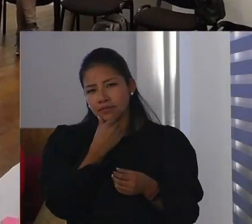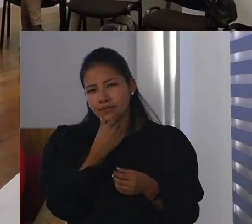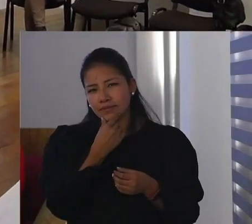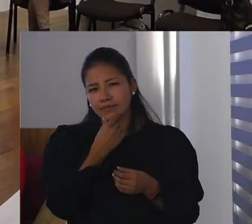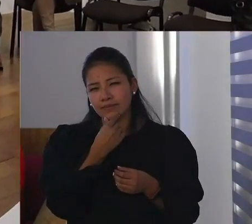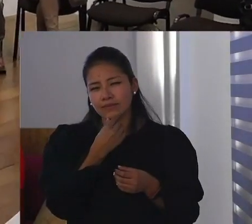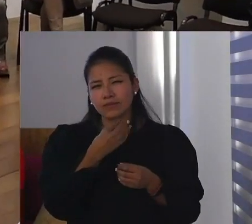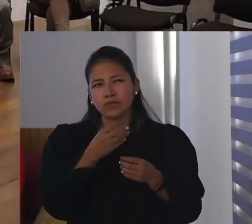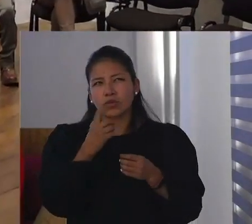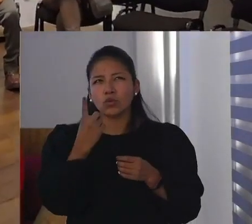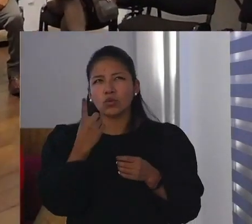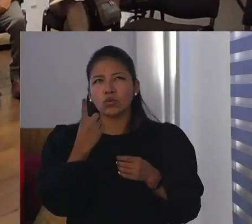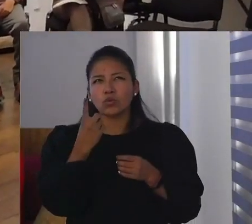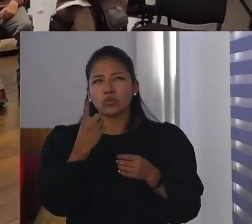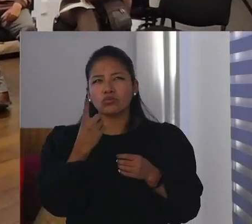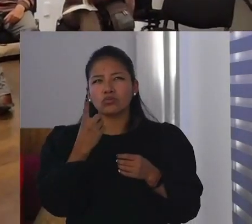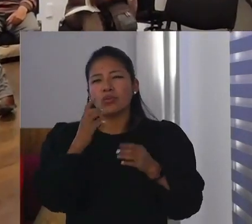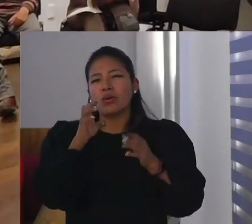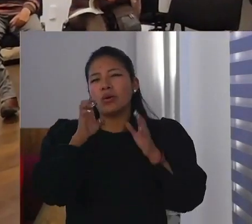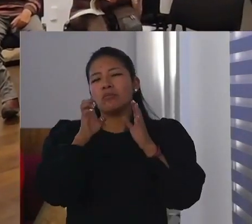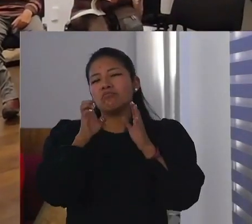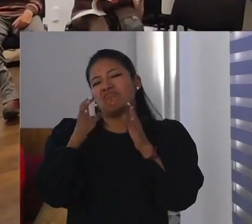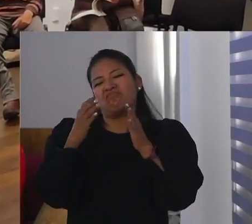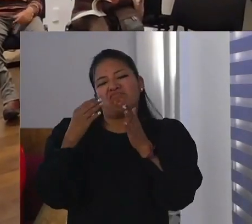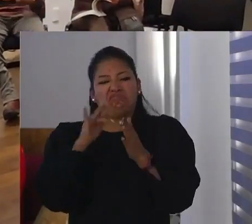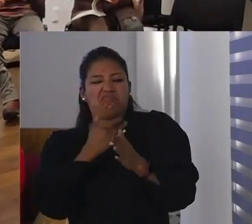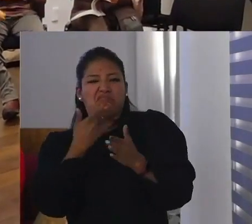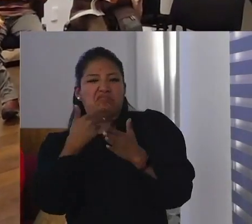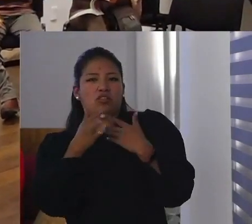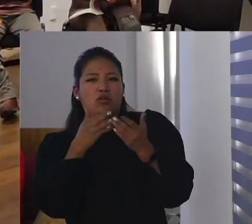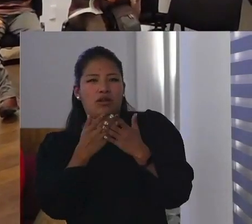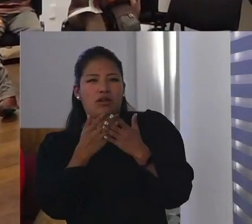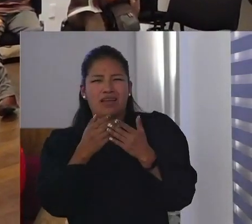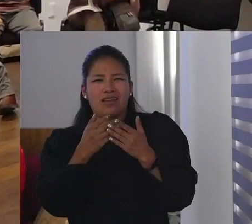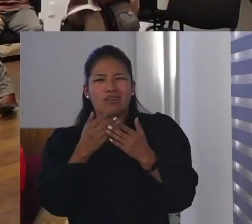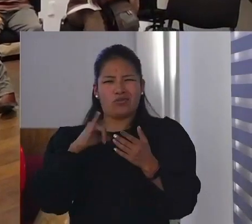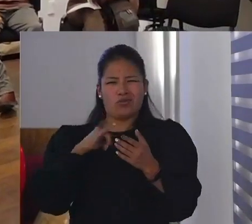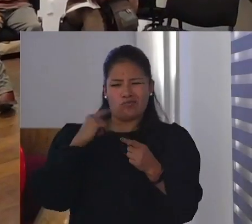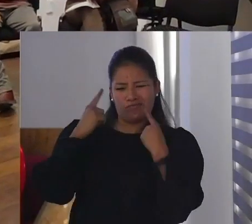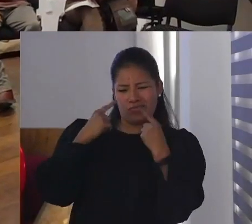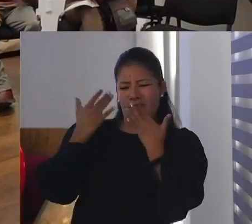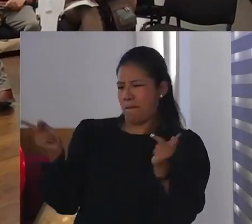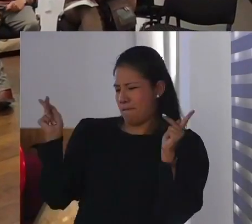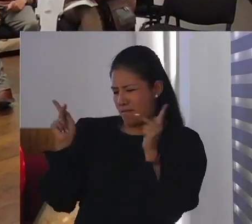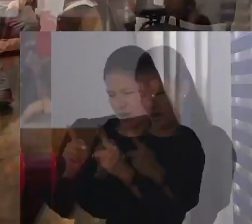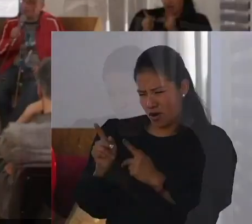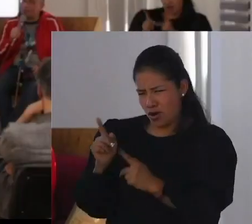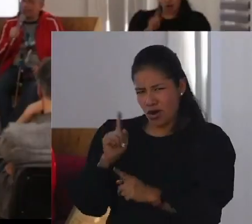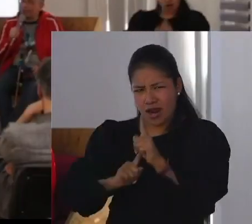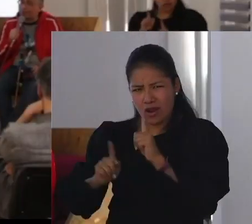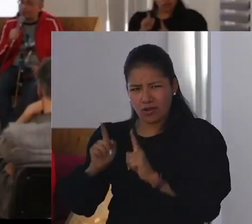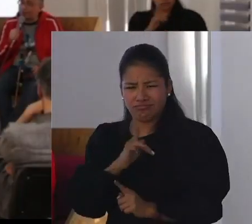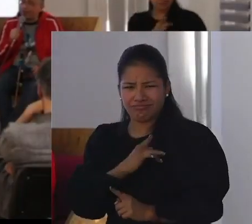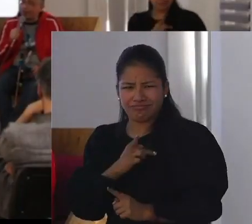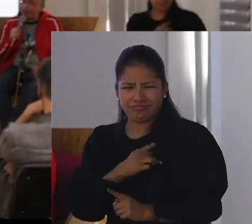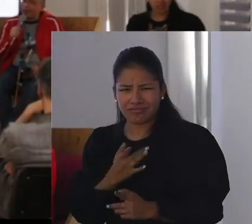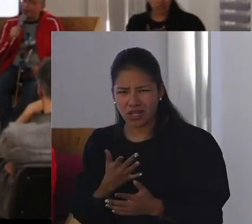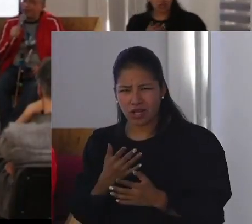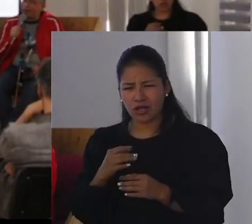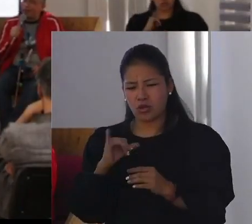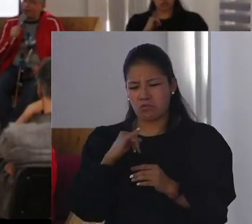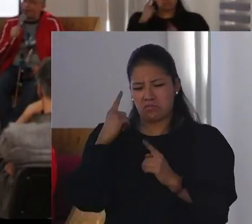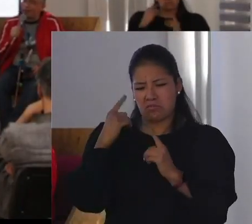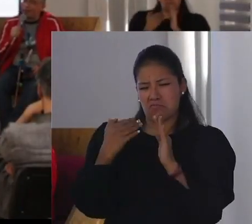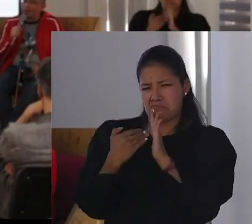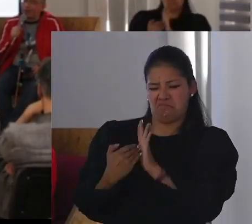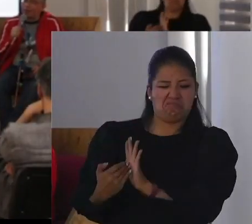no no me importismo no hay algo peor no ahí hay una una sensación de desprecio no a